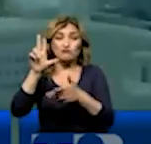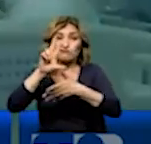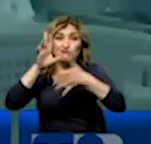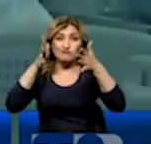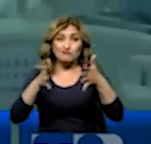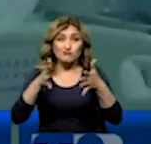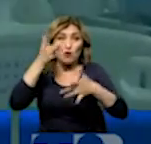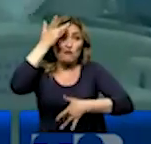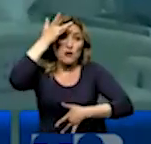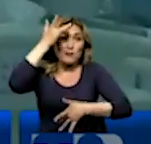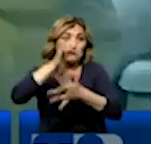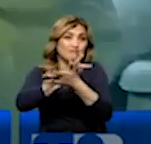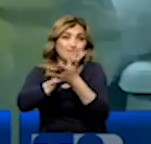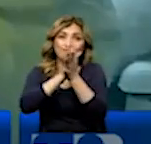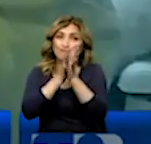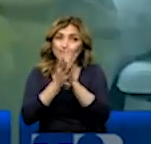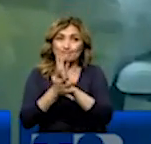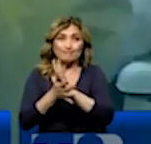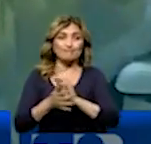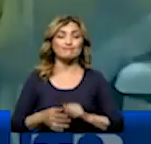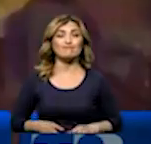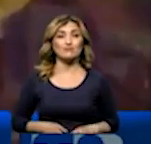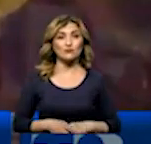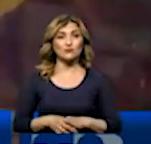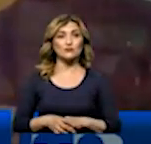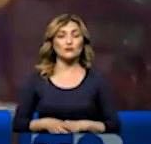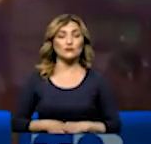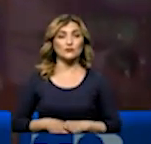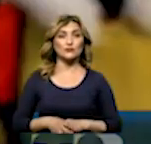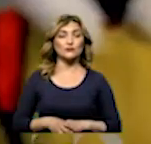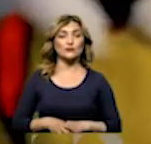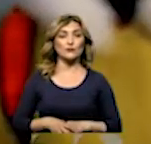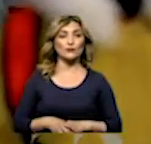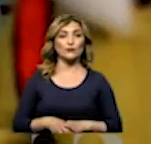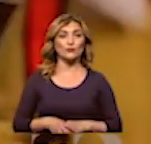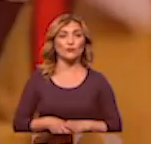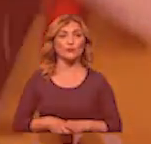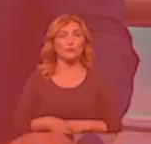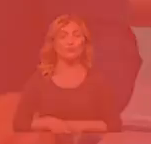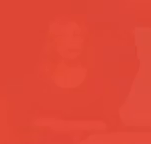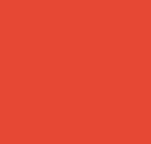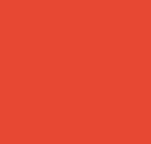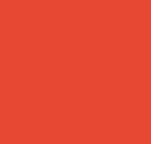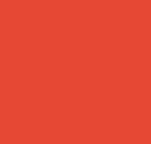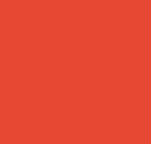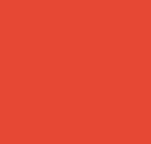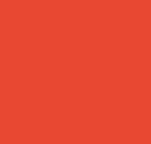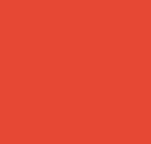latinoamericanos han mostrado síntomas de padecer el virus. Dayana Monroy, 24 horas.